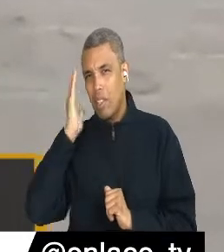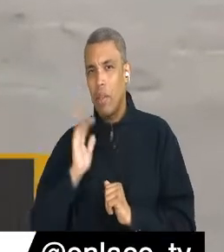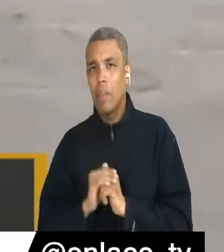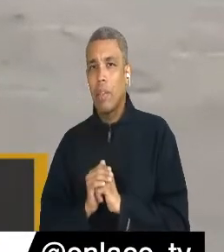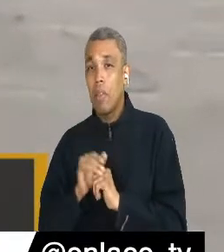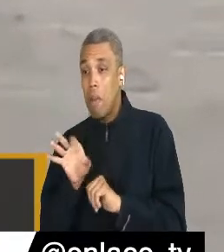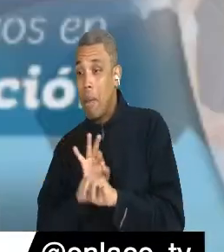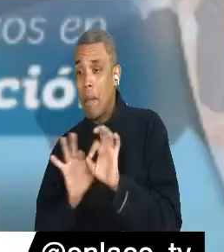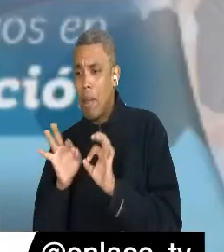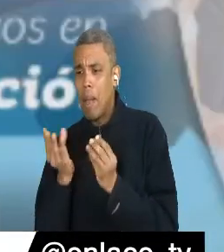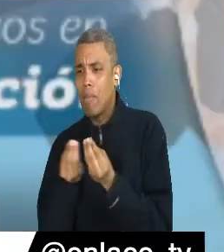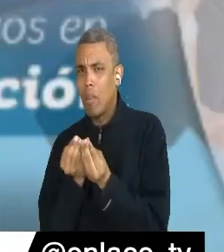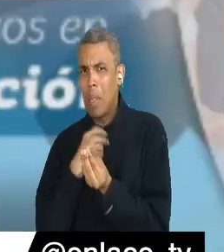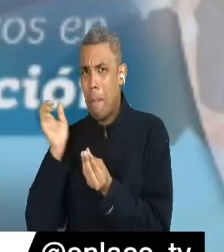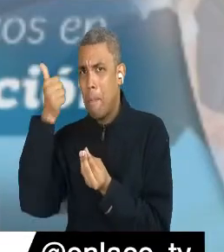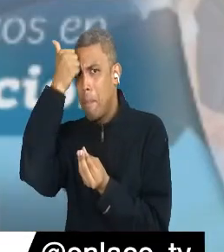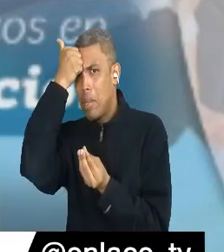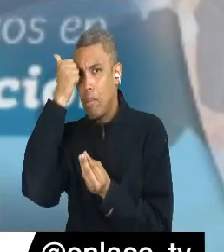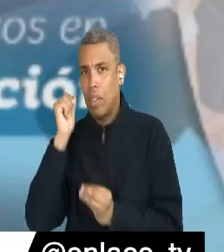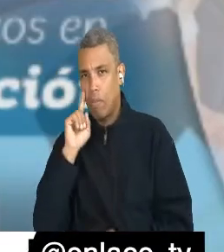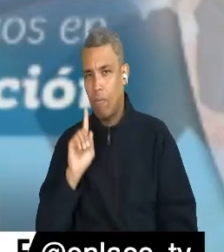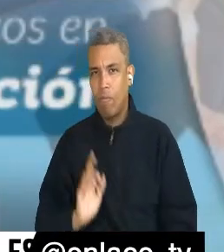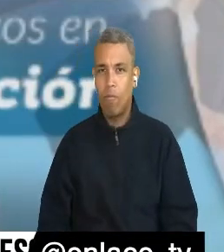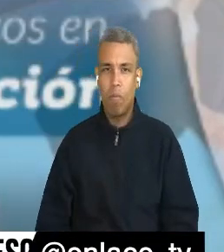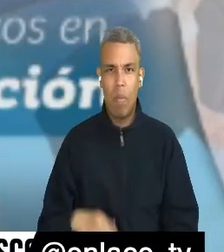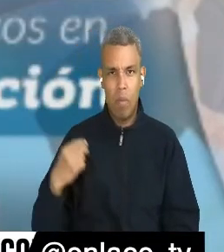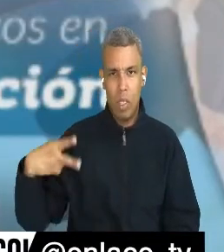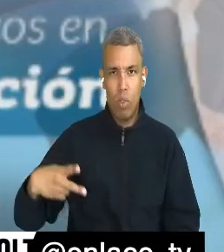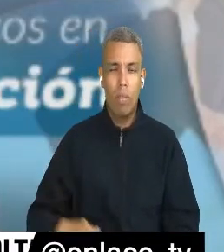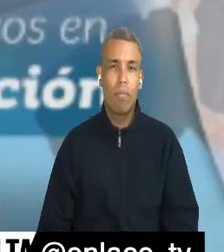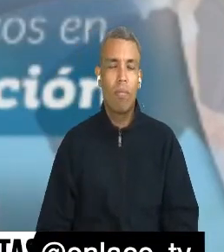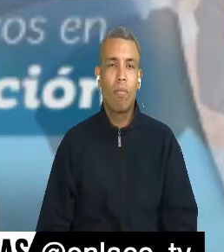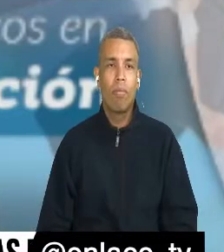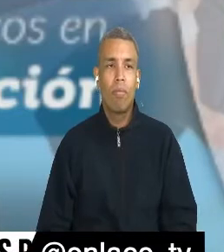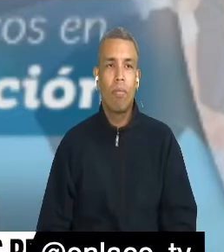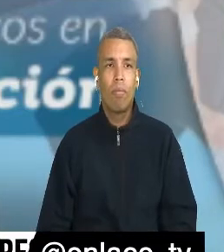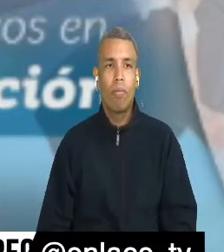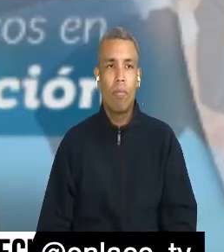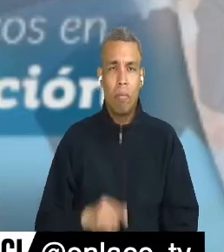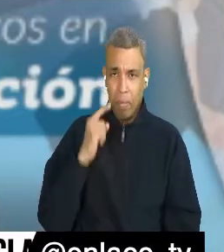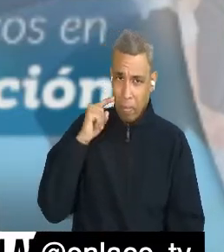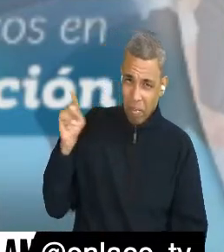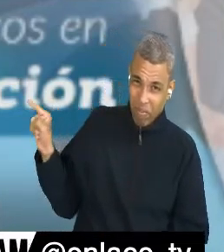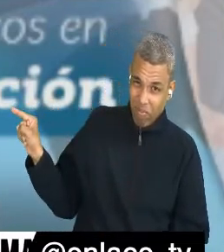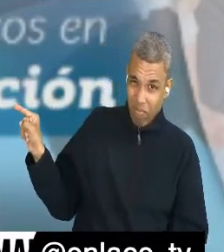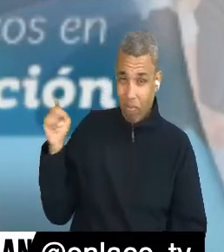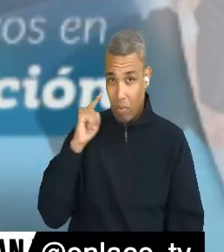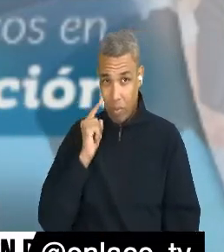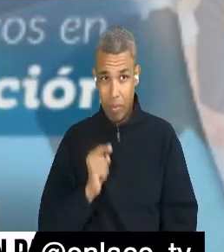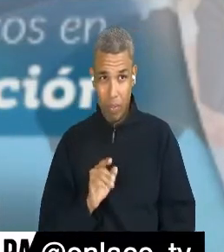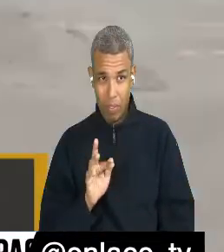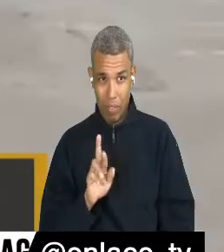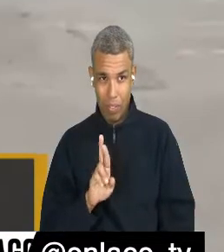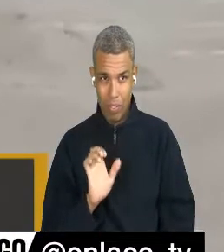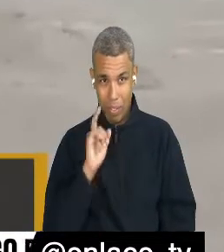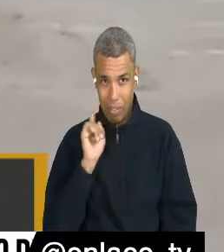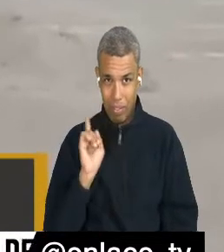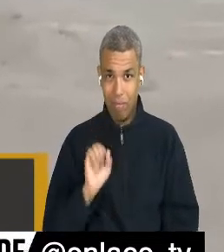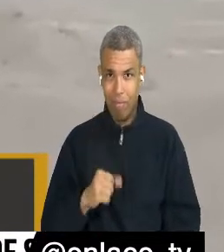Recordemos que muy pronto el Instituto Training Fit en nuestra ciudad, Instituto Técnico Training Fit, y también nuestro